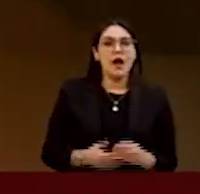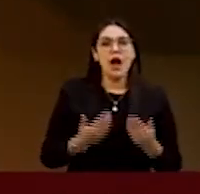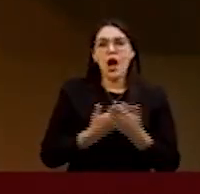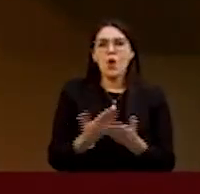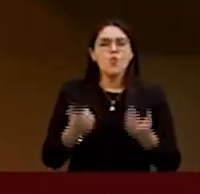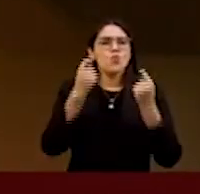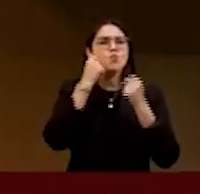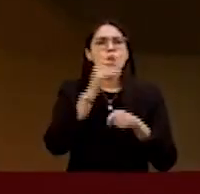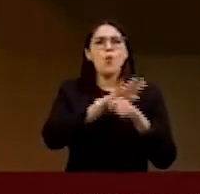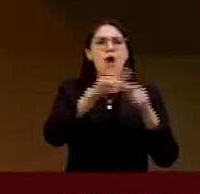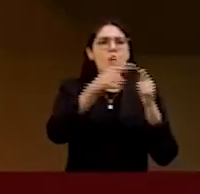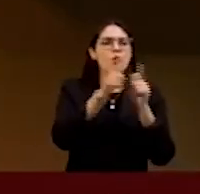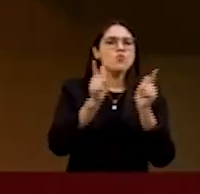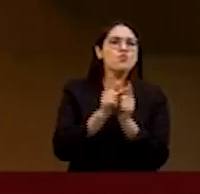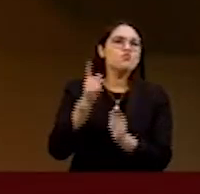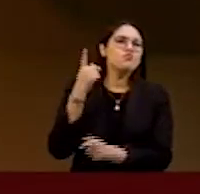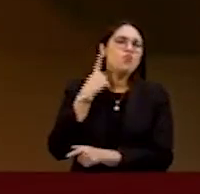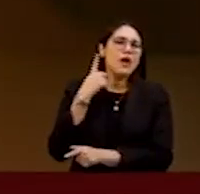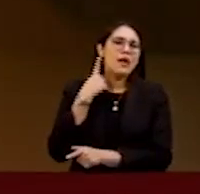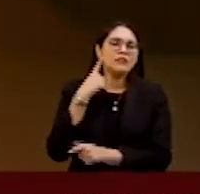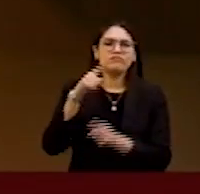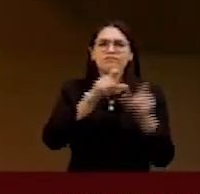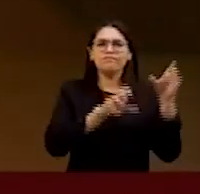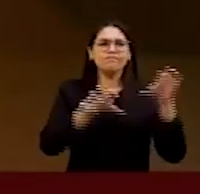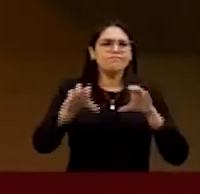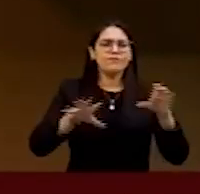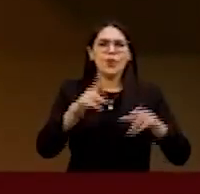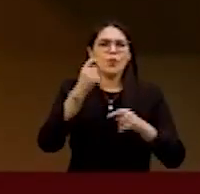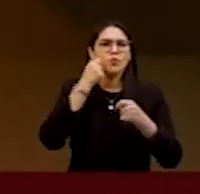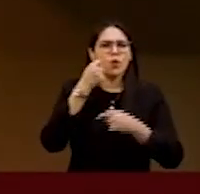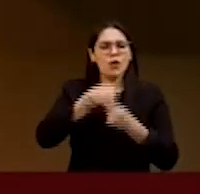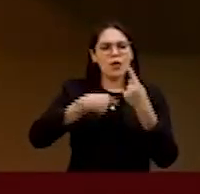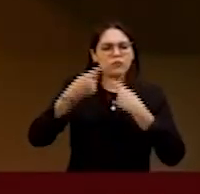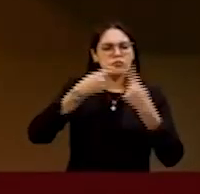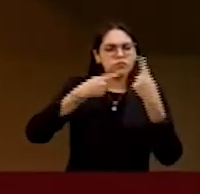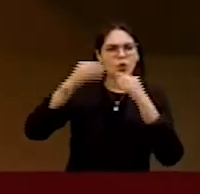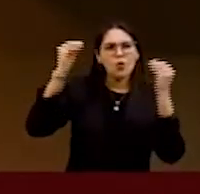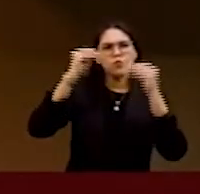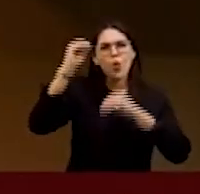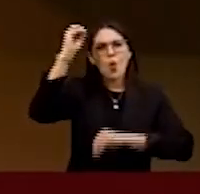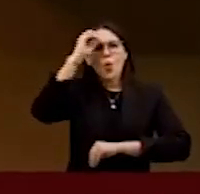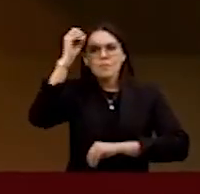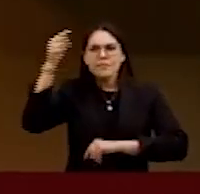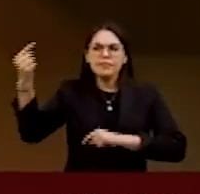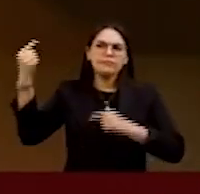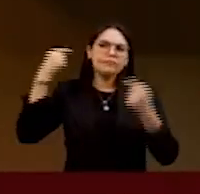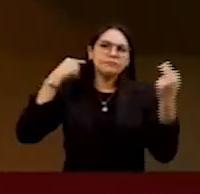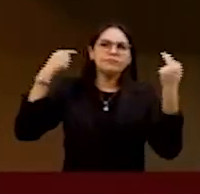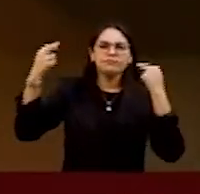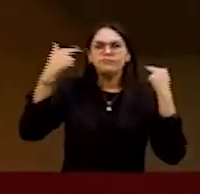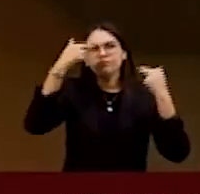colores, debatimos, intercambiamos perspectivas, escuchamos